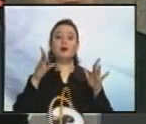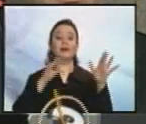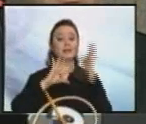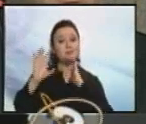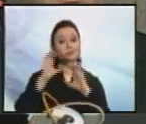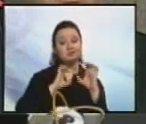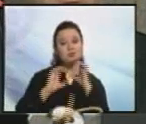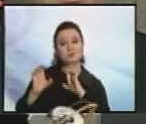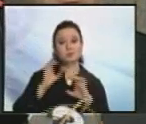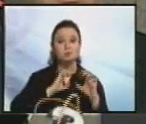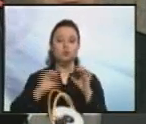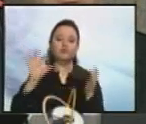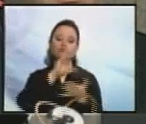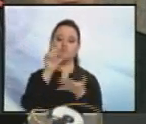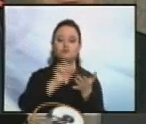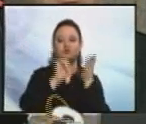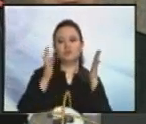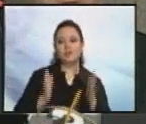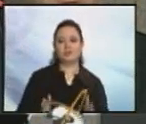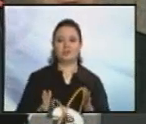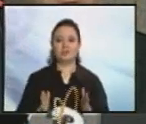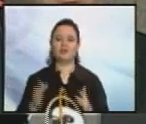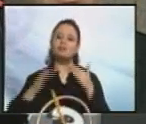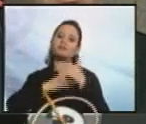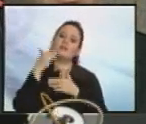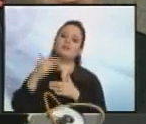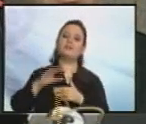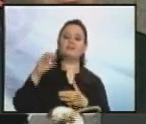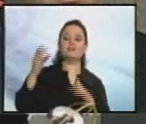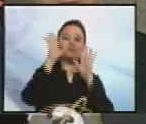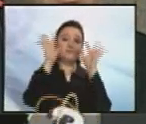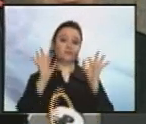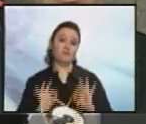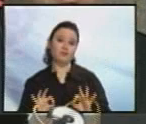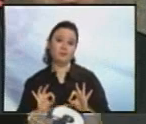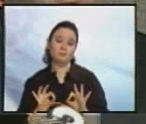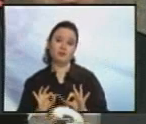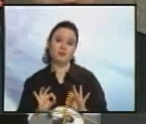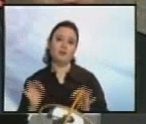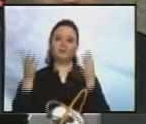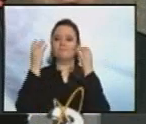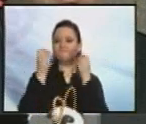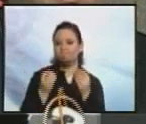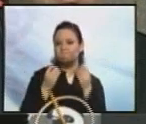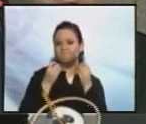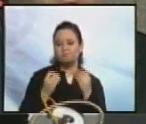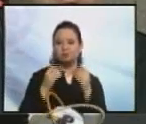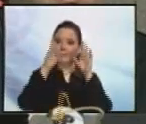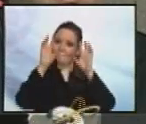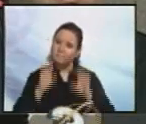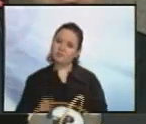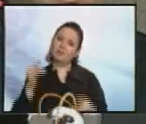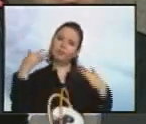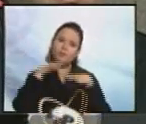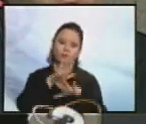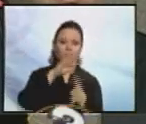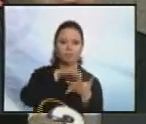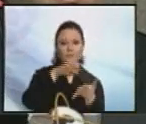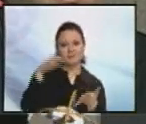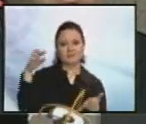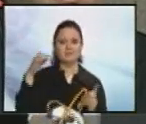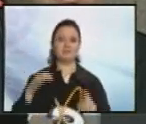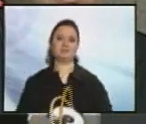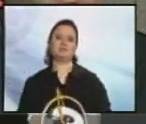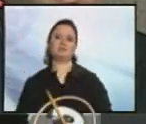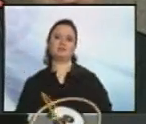expresión ciudadana de las que forman la pluralidad de nación.